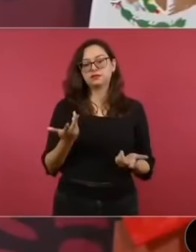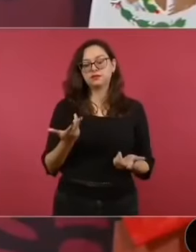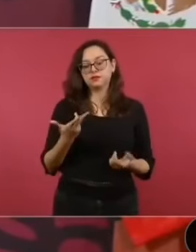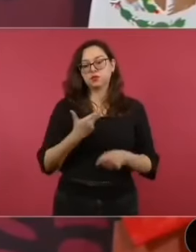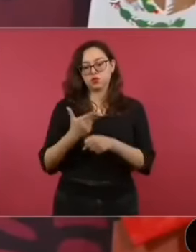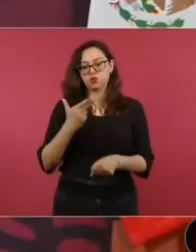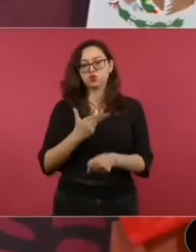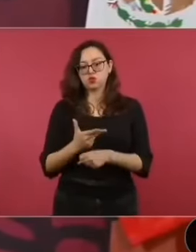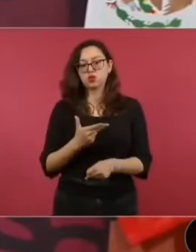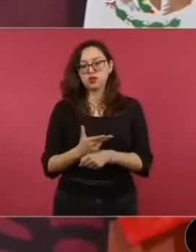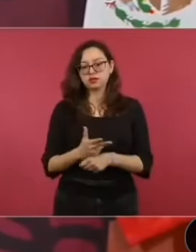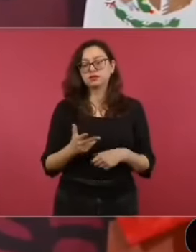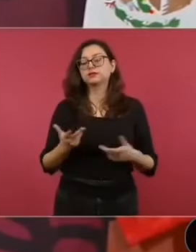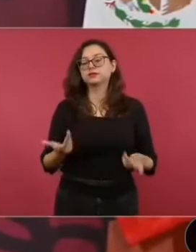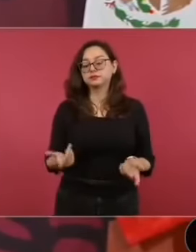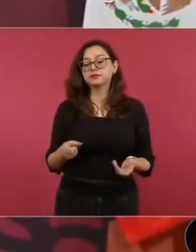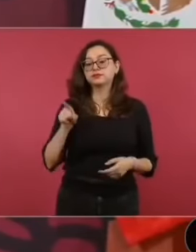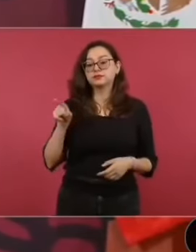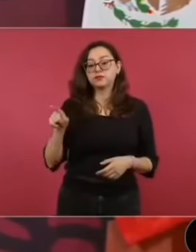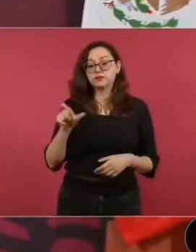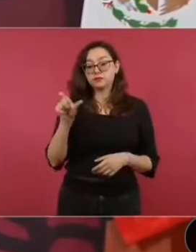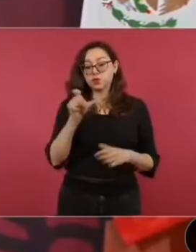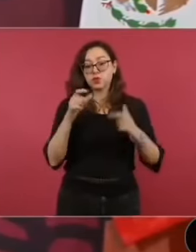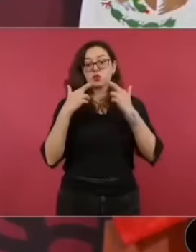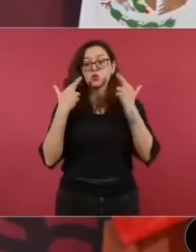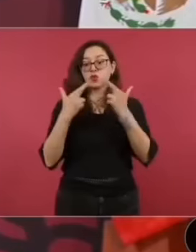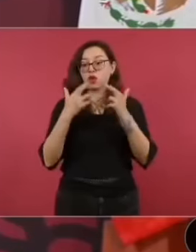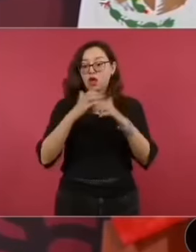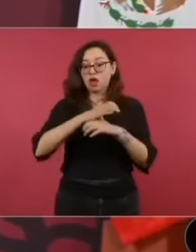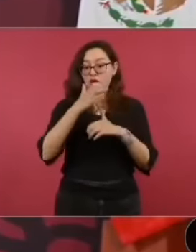ellos también van a